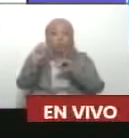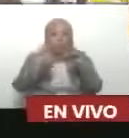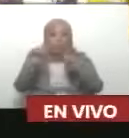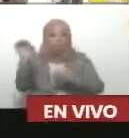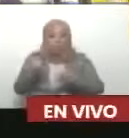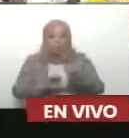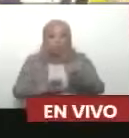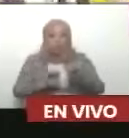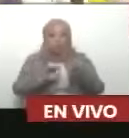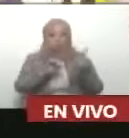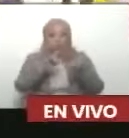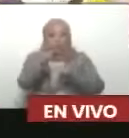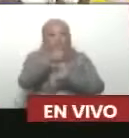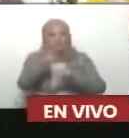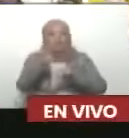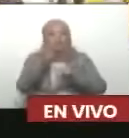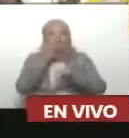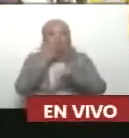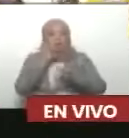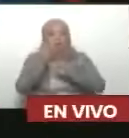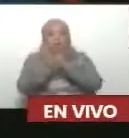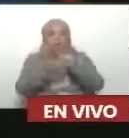atención.